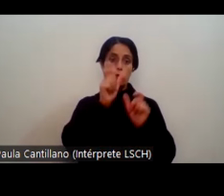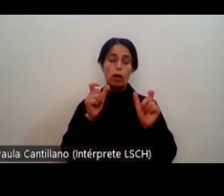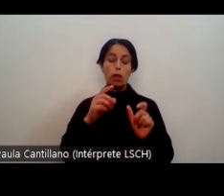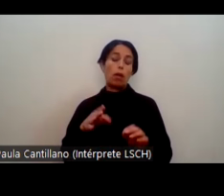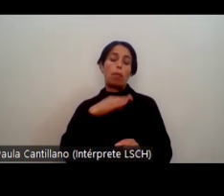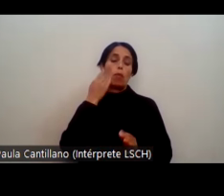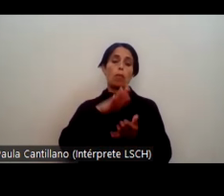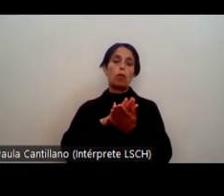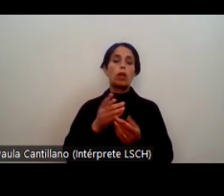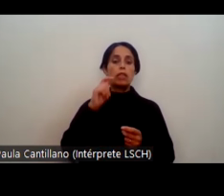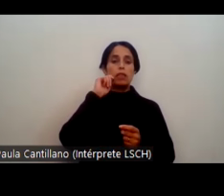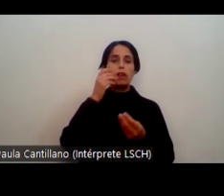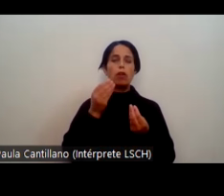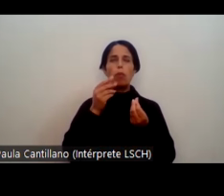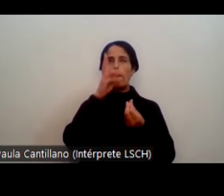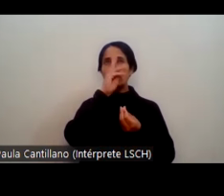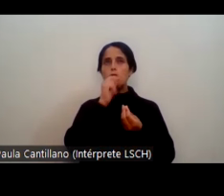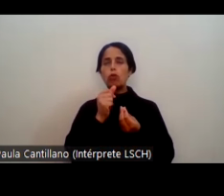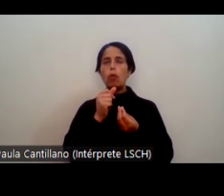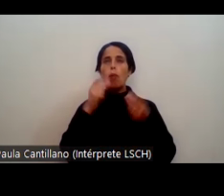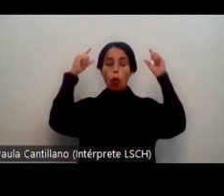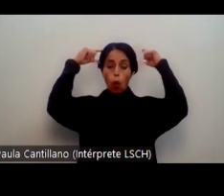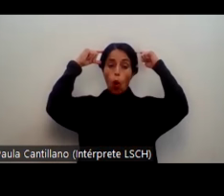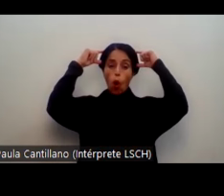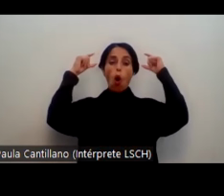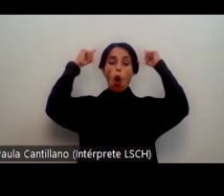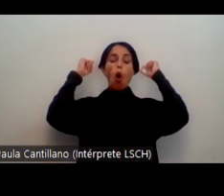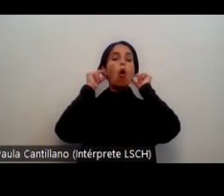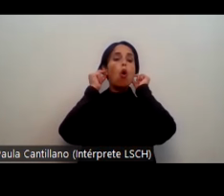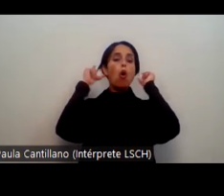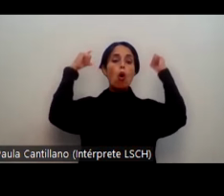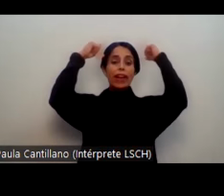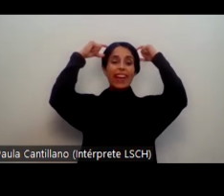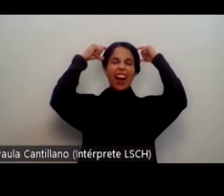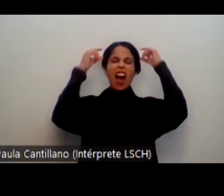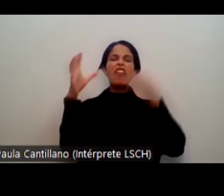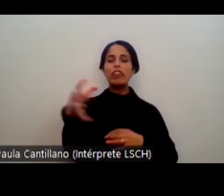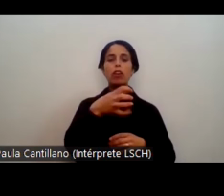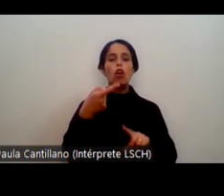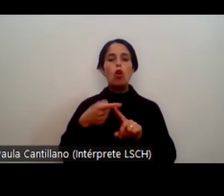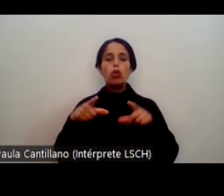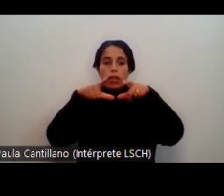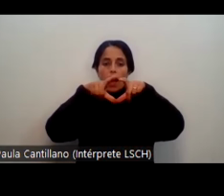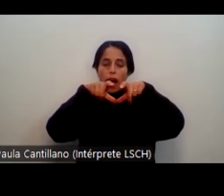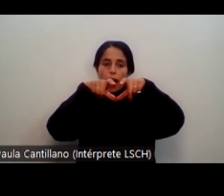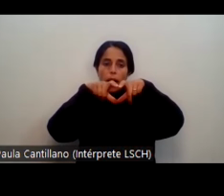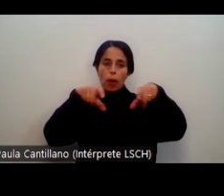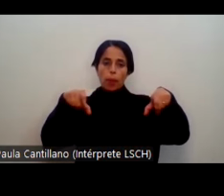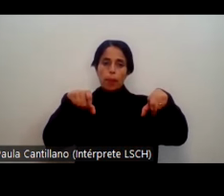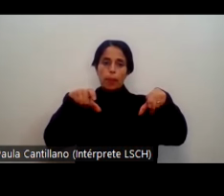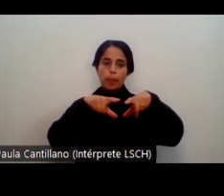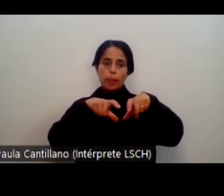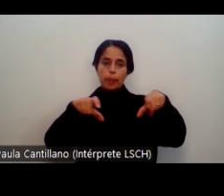alusión a las orejas del felino. Y otra tableta, esta